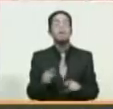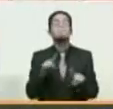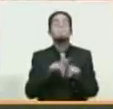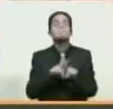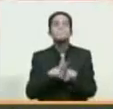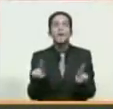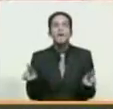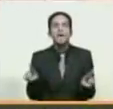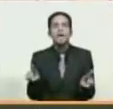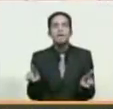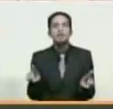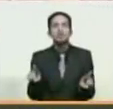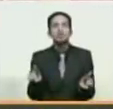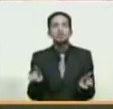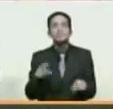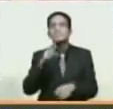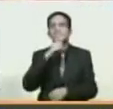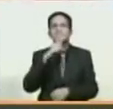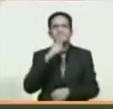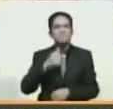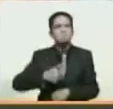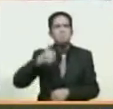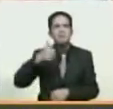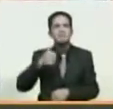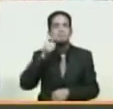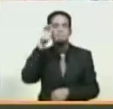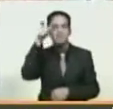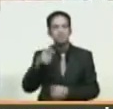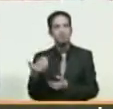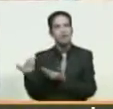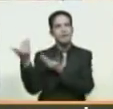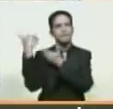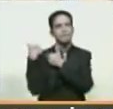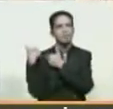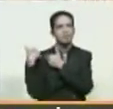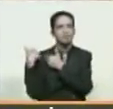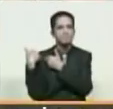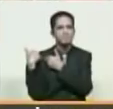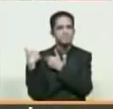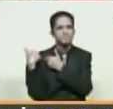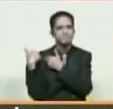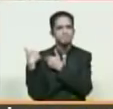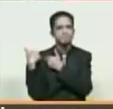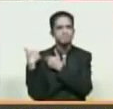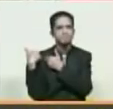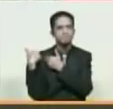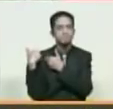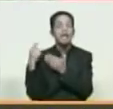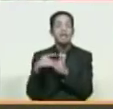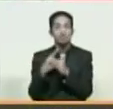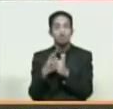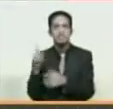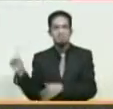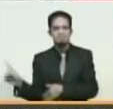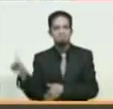principalmente para quien tiene esa carga de responsabilidad. Y entonces se presentó el